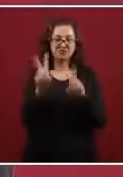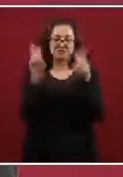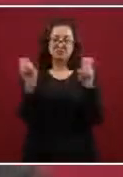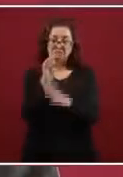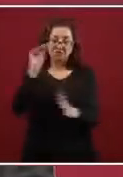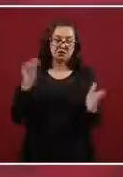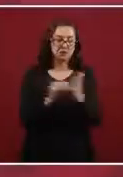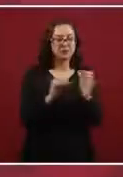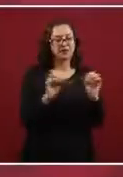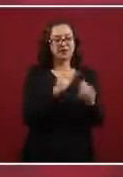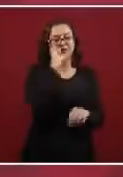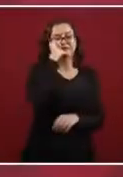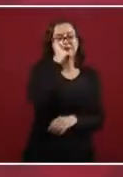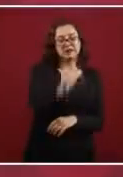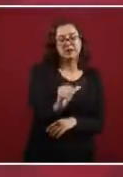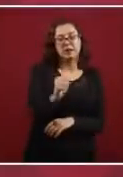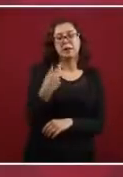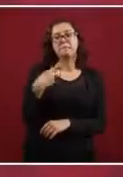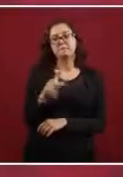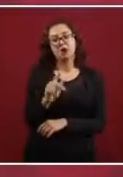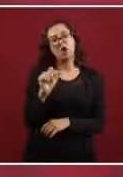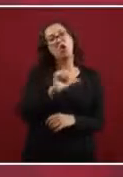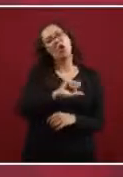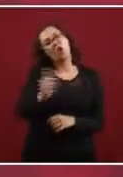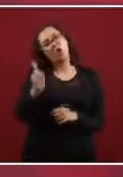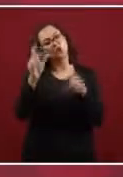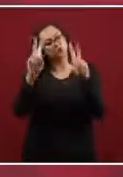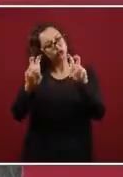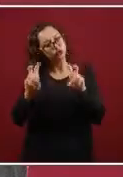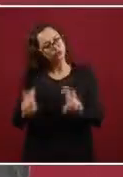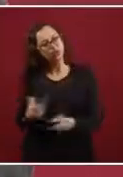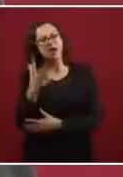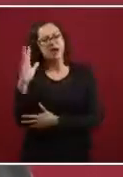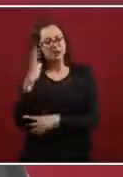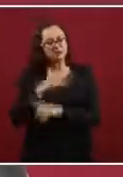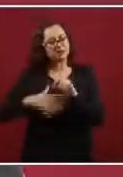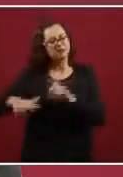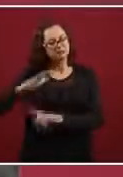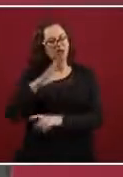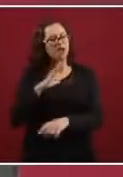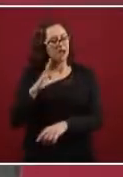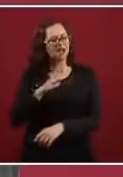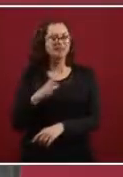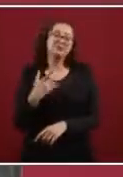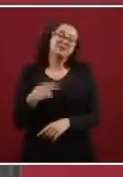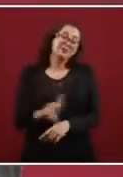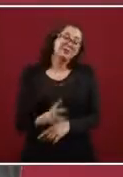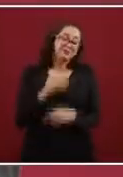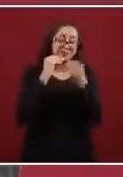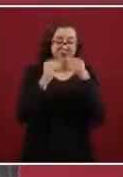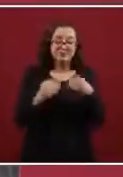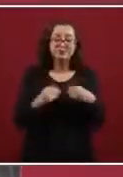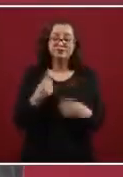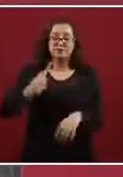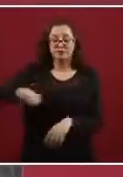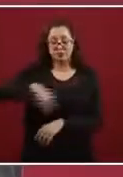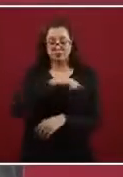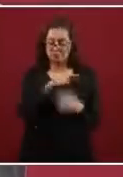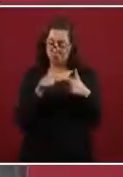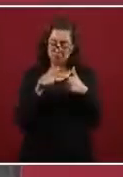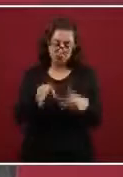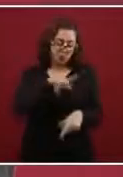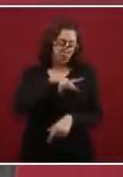aquí, pero muchísimos temas de medio ambiente se apoyan. Entonces nosotros seguiremos haciendo lo nuestro en materia de cambio